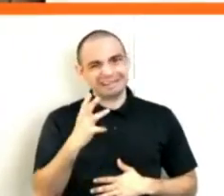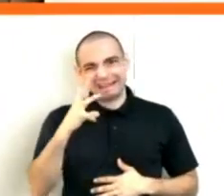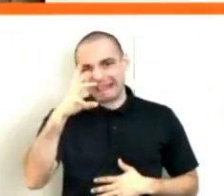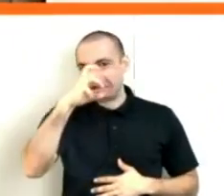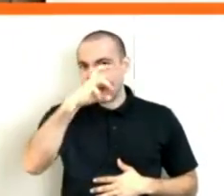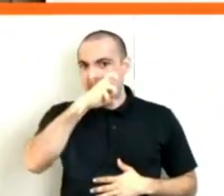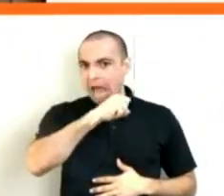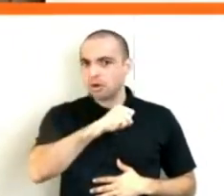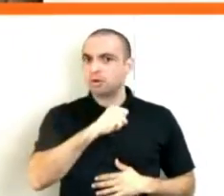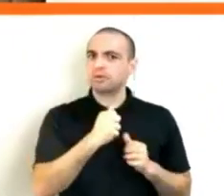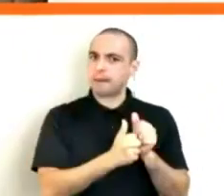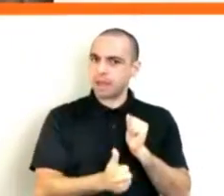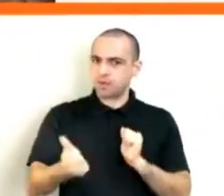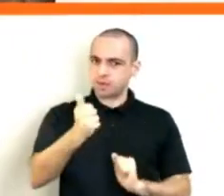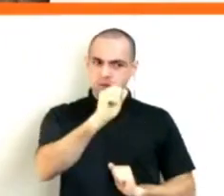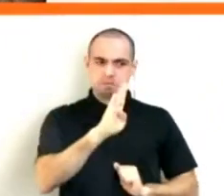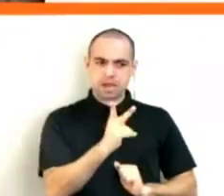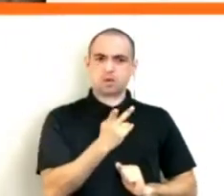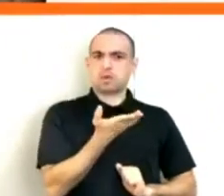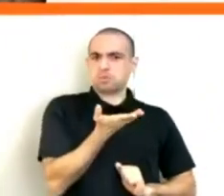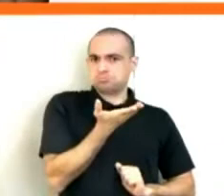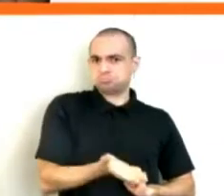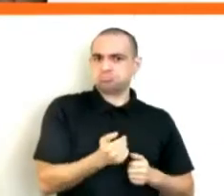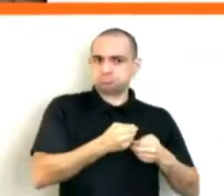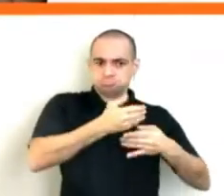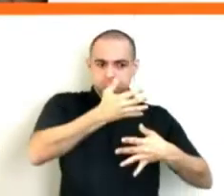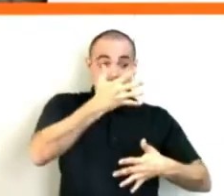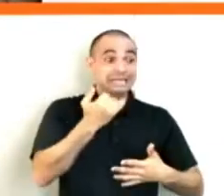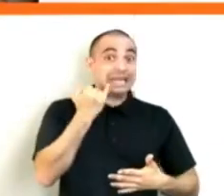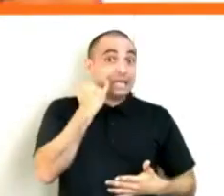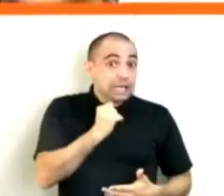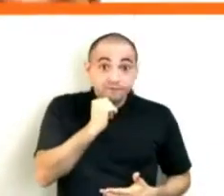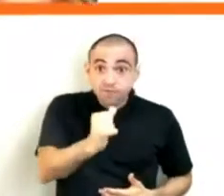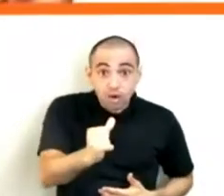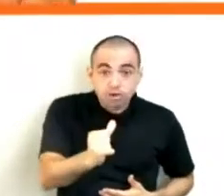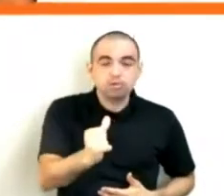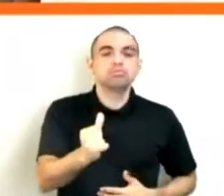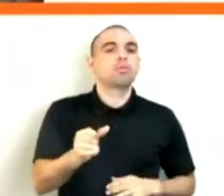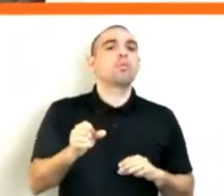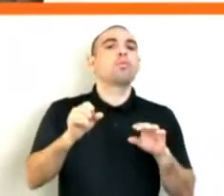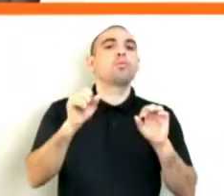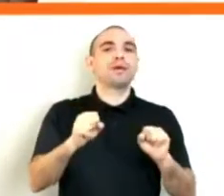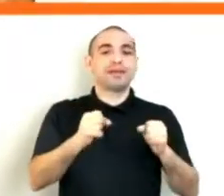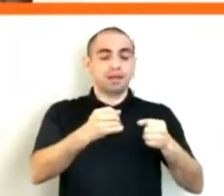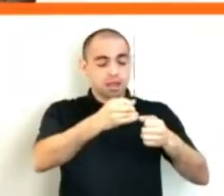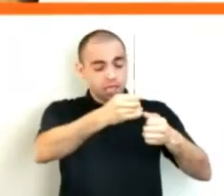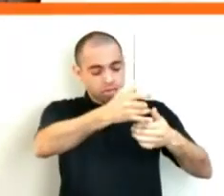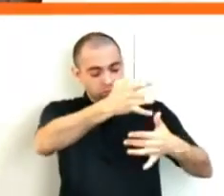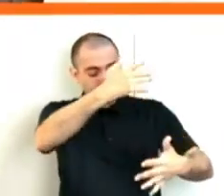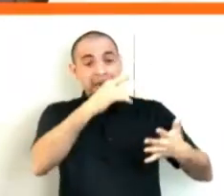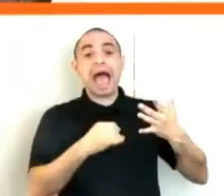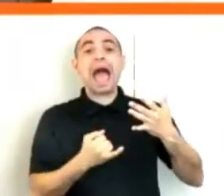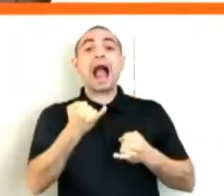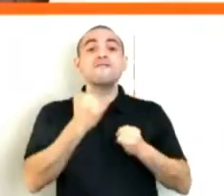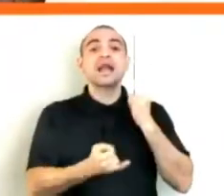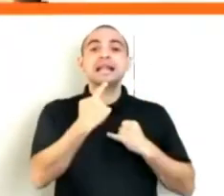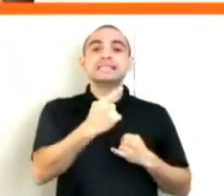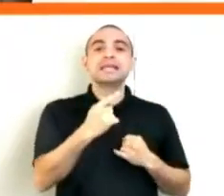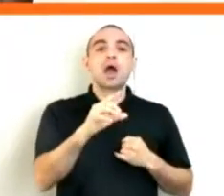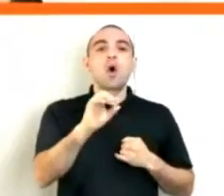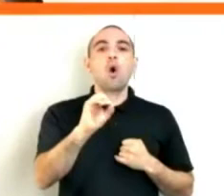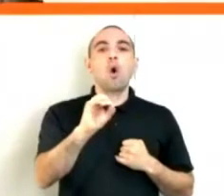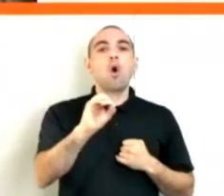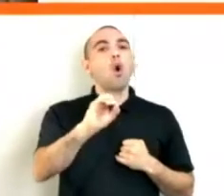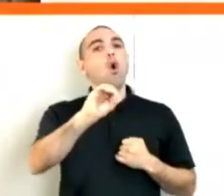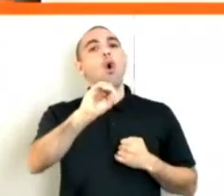gran parte de las instituciones bancarias, pero por alguna razón no está, usted va a buscar al final de ese listado donde dice otros.